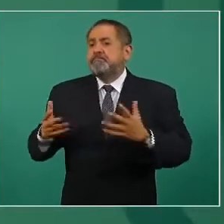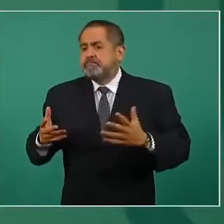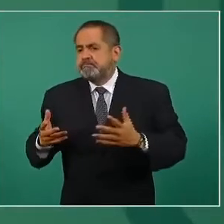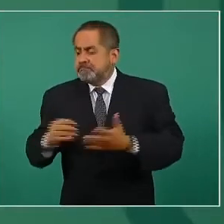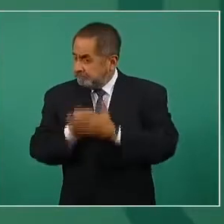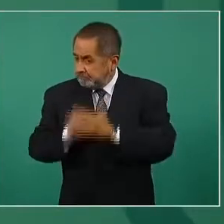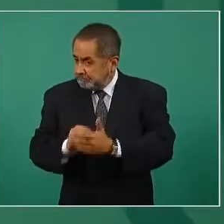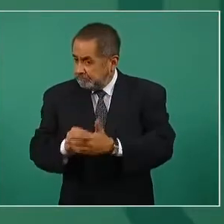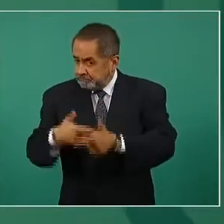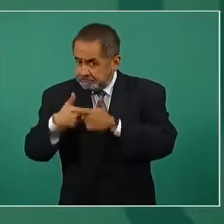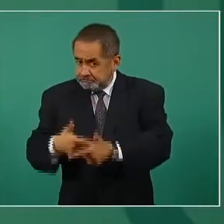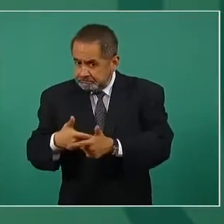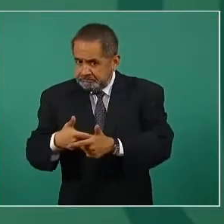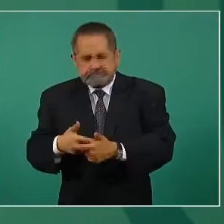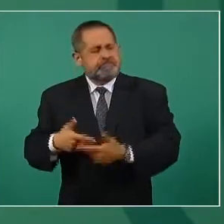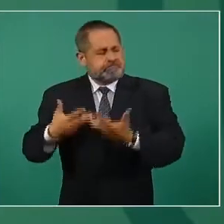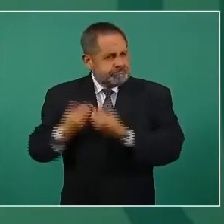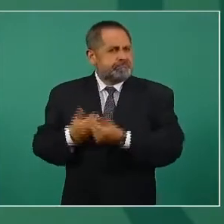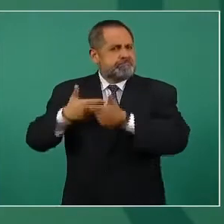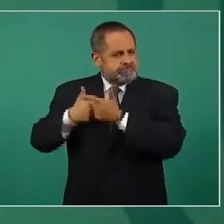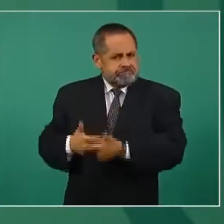luchando,